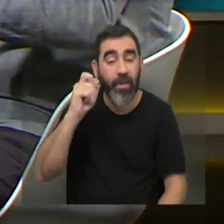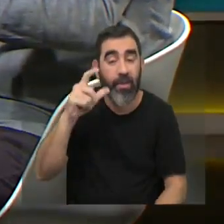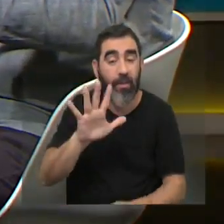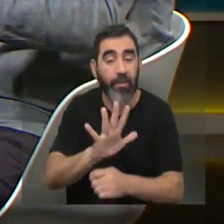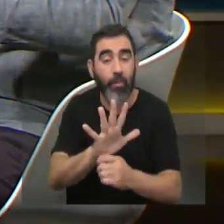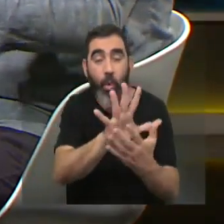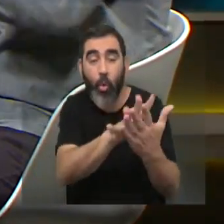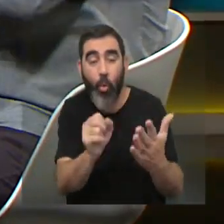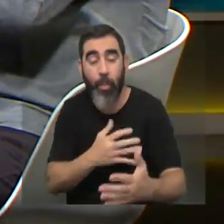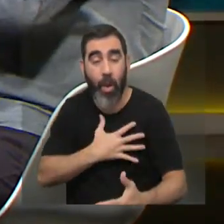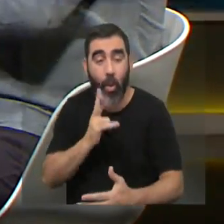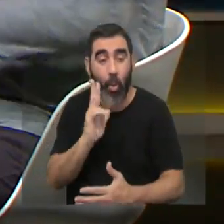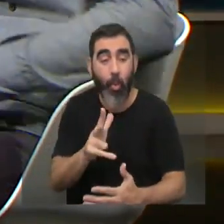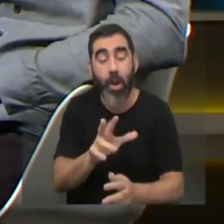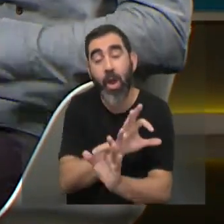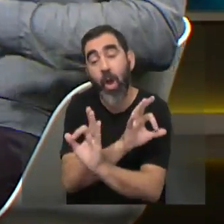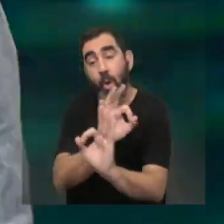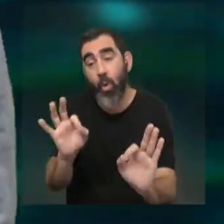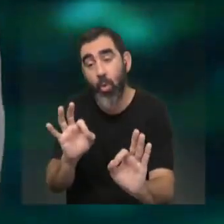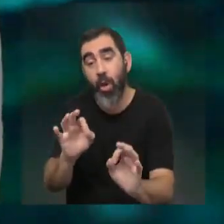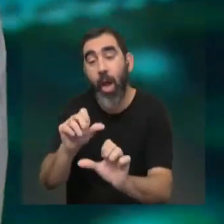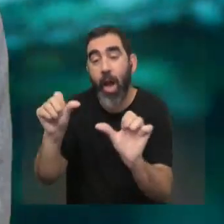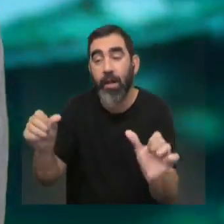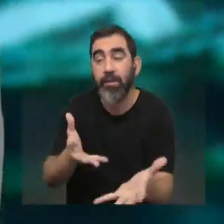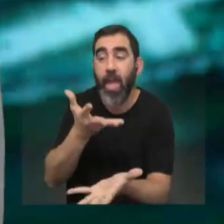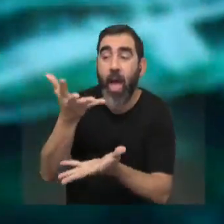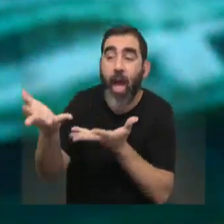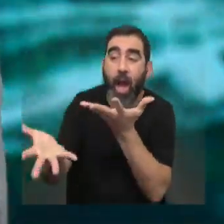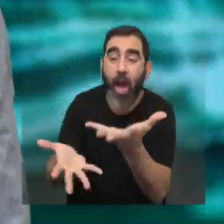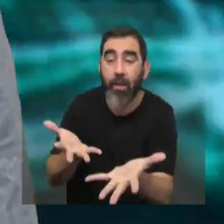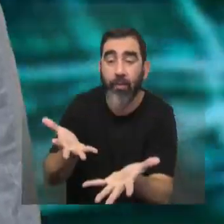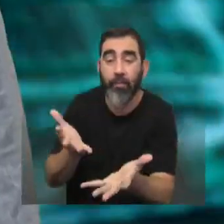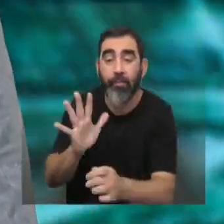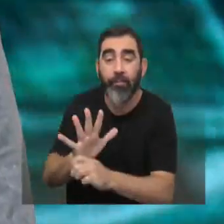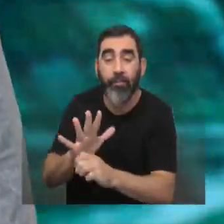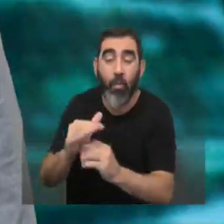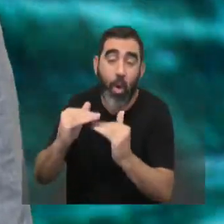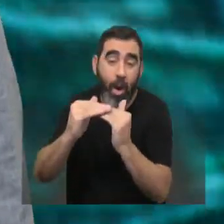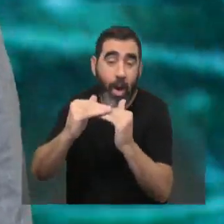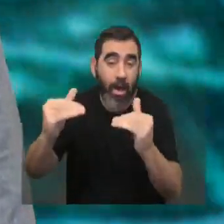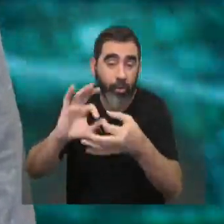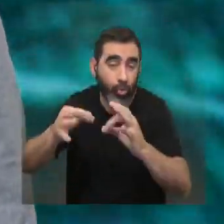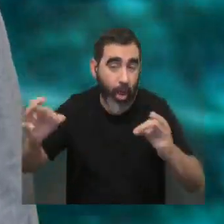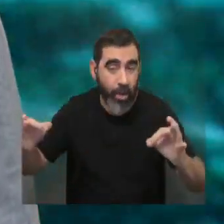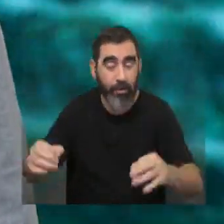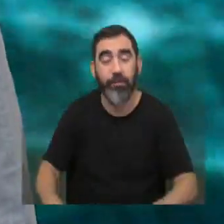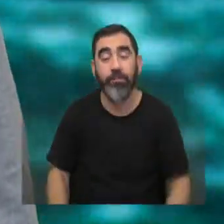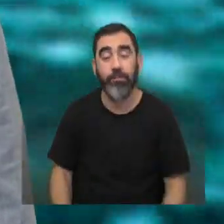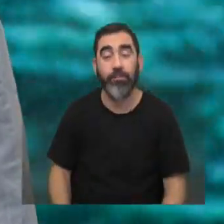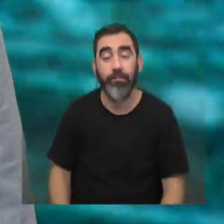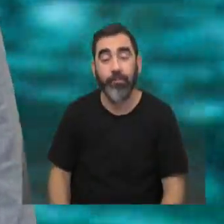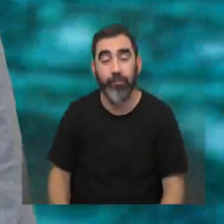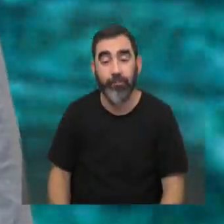humana o que hace algo que podemos denominar racional. ¿Está bien? Entonces ahí